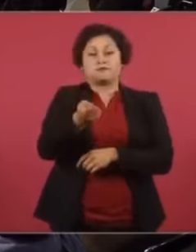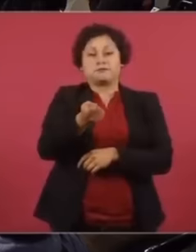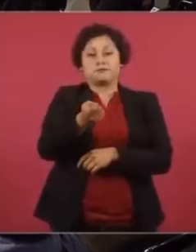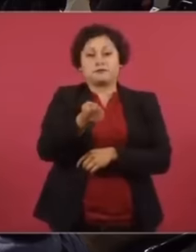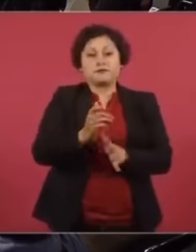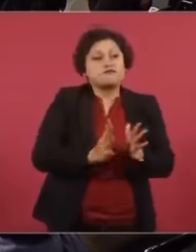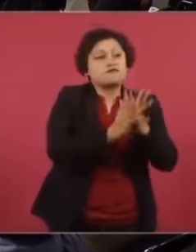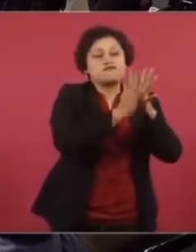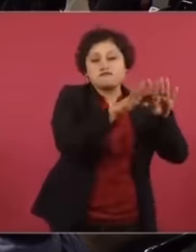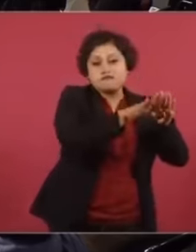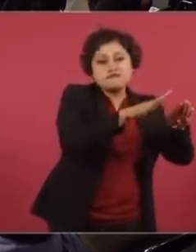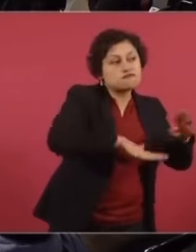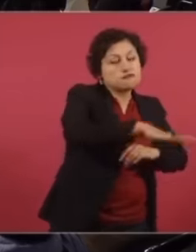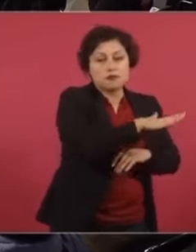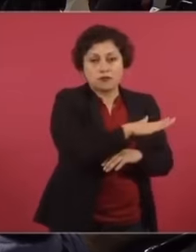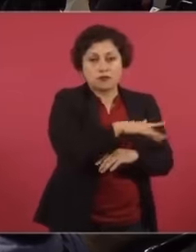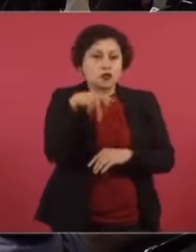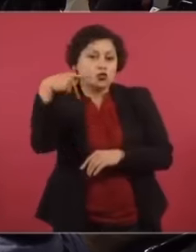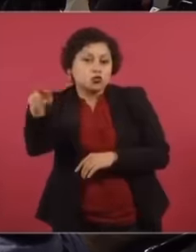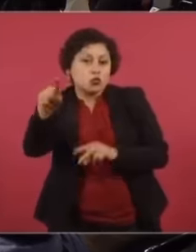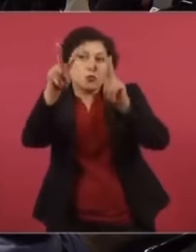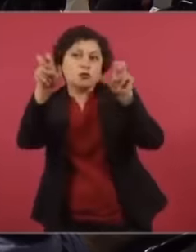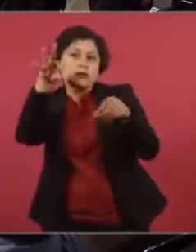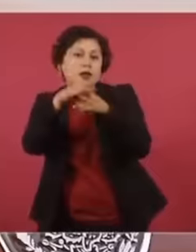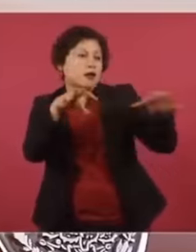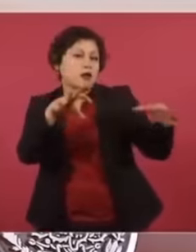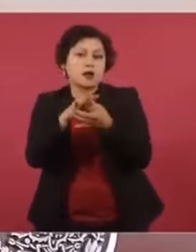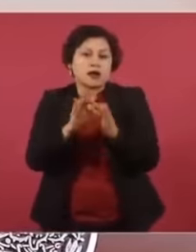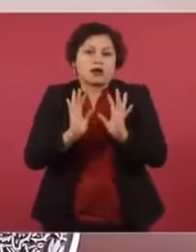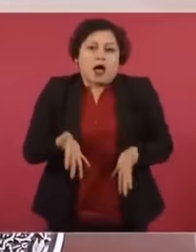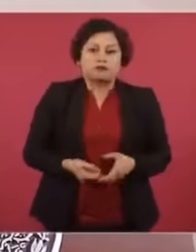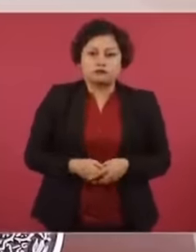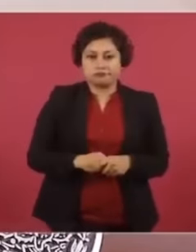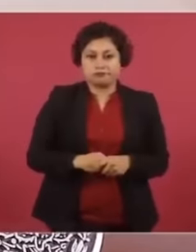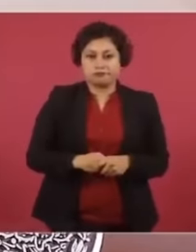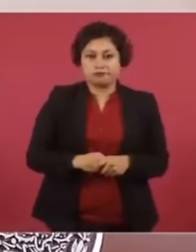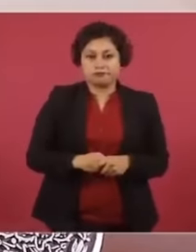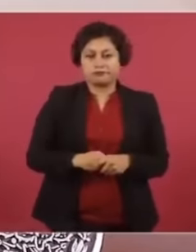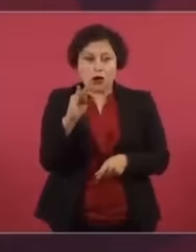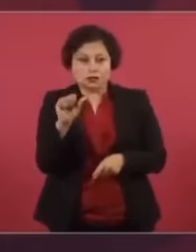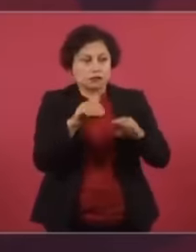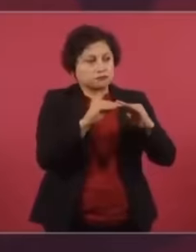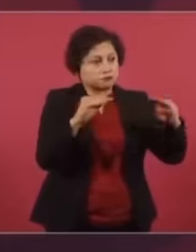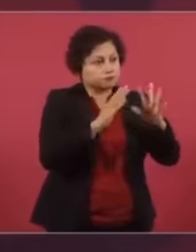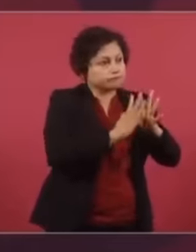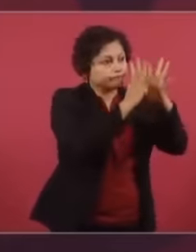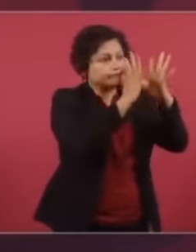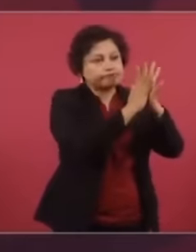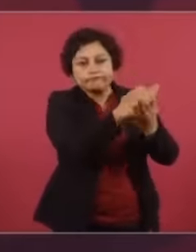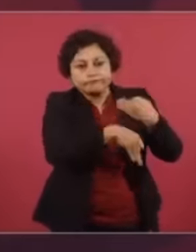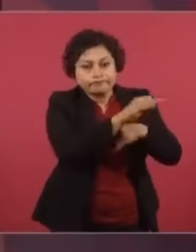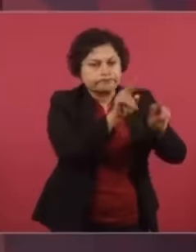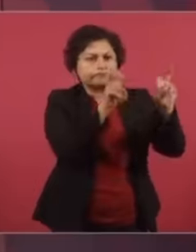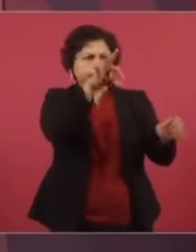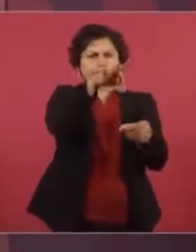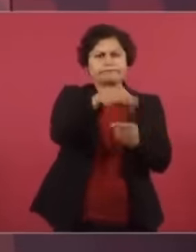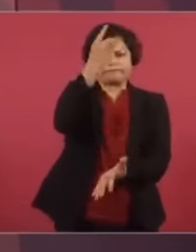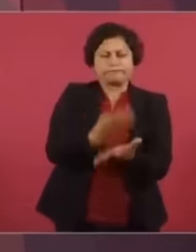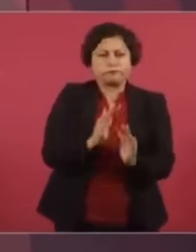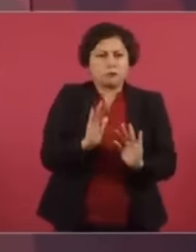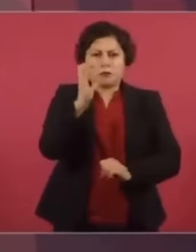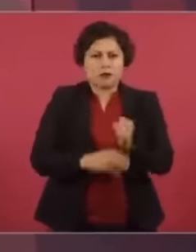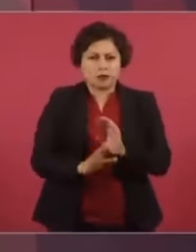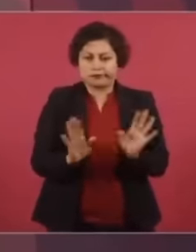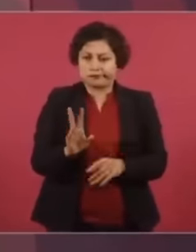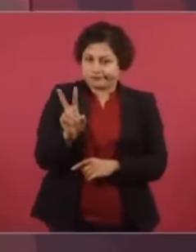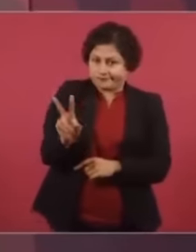más hasta la elección. Y el haya sido como haya sido. Hasta ahí llega. Para la mayoría de la